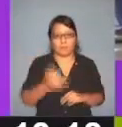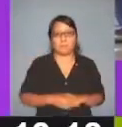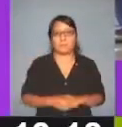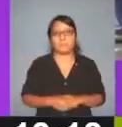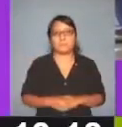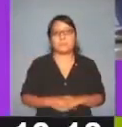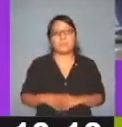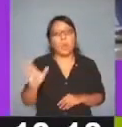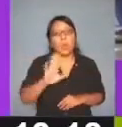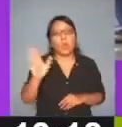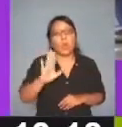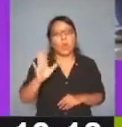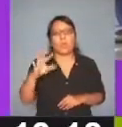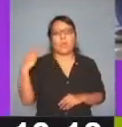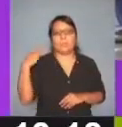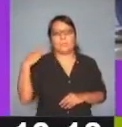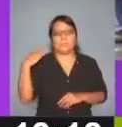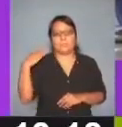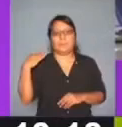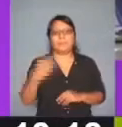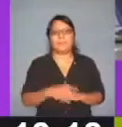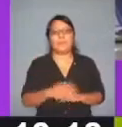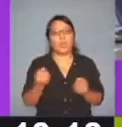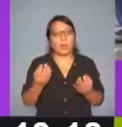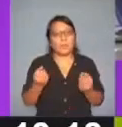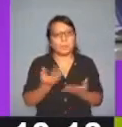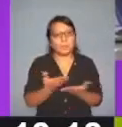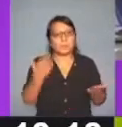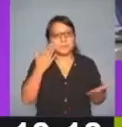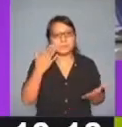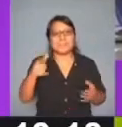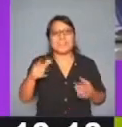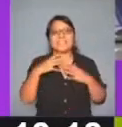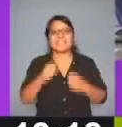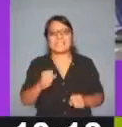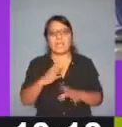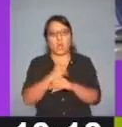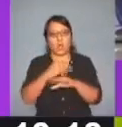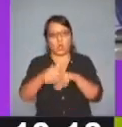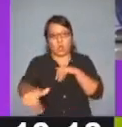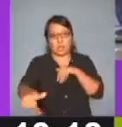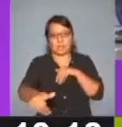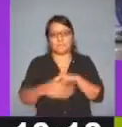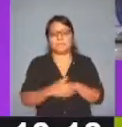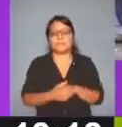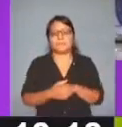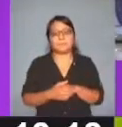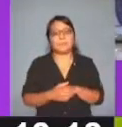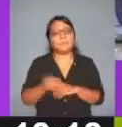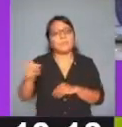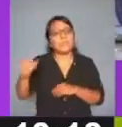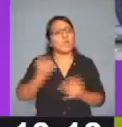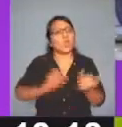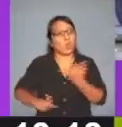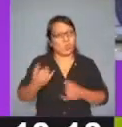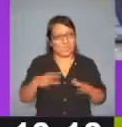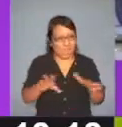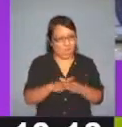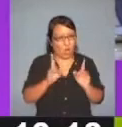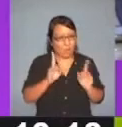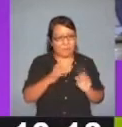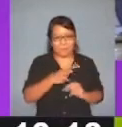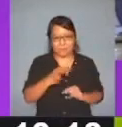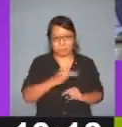tardes bu tardes y estamos con el secretario de transporte de la provincia nosotros teníamos un dato que era el que vos estabas